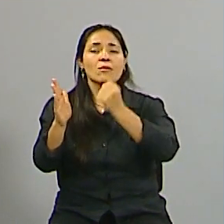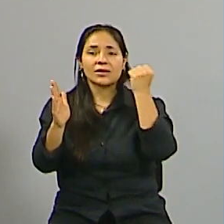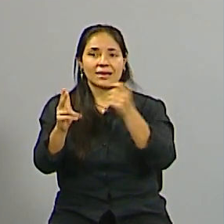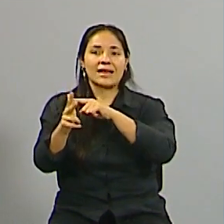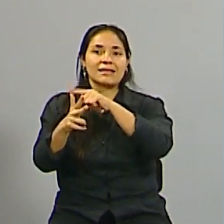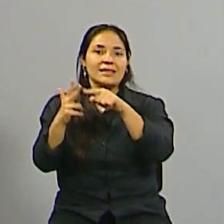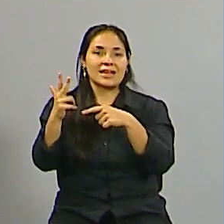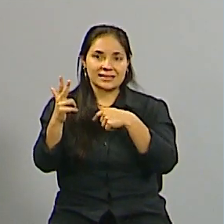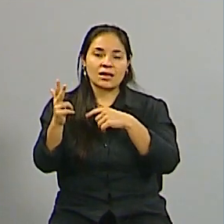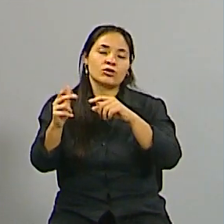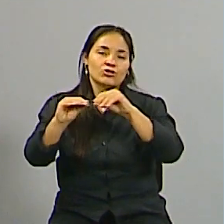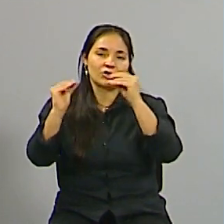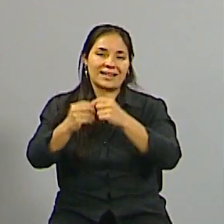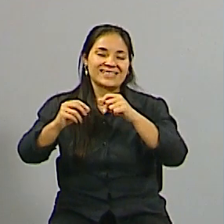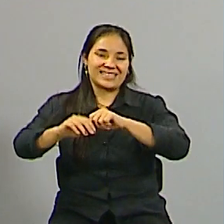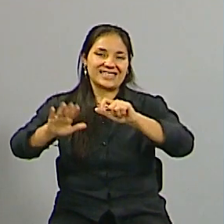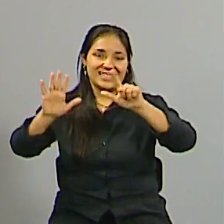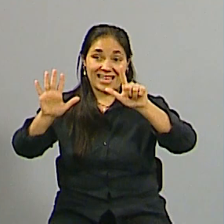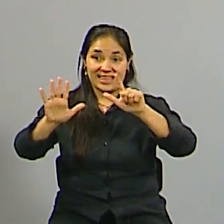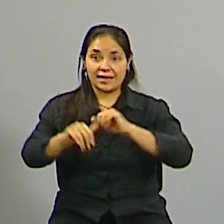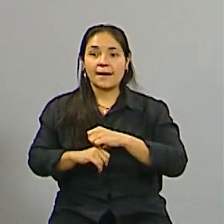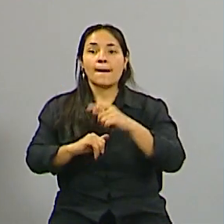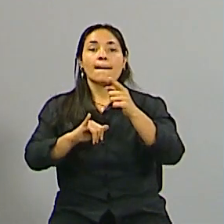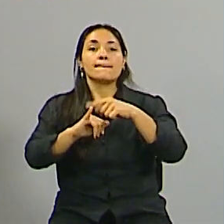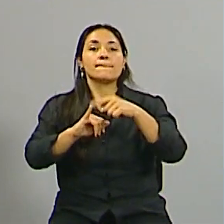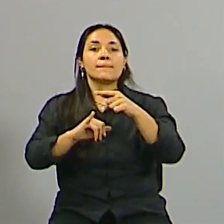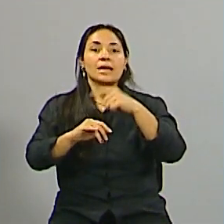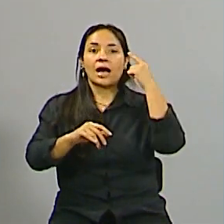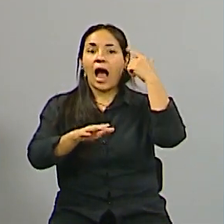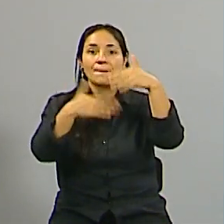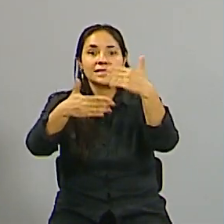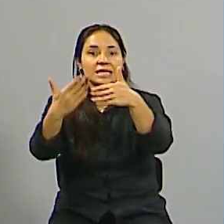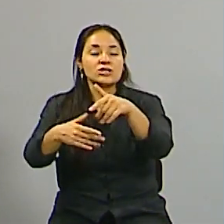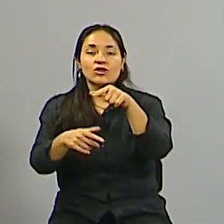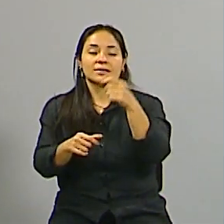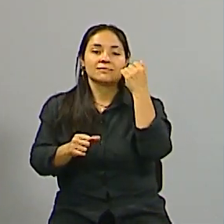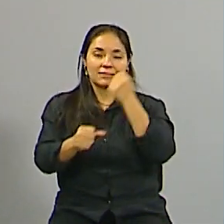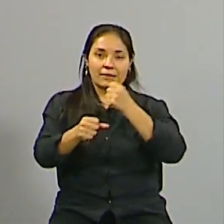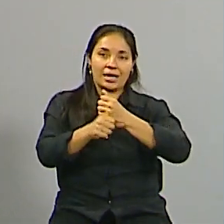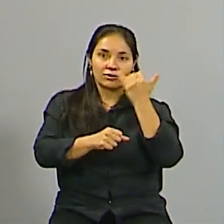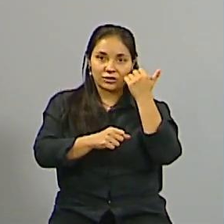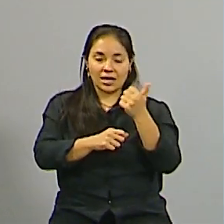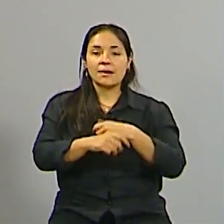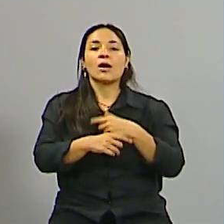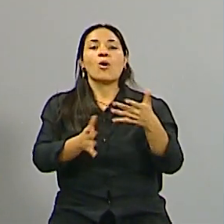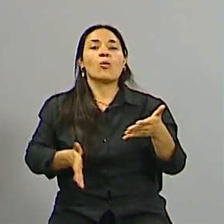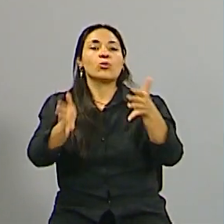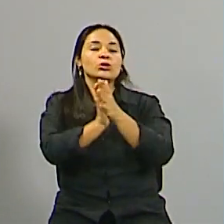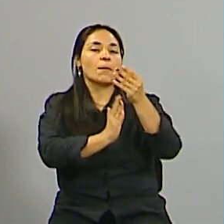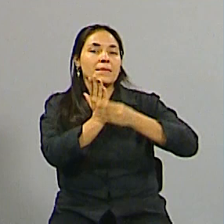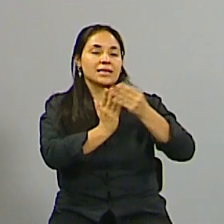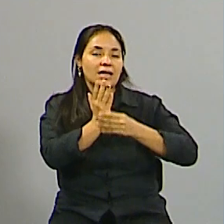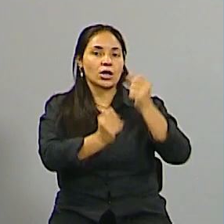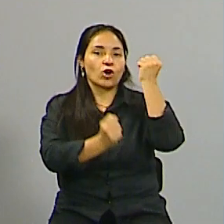te voy a nombrar rápidamente los 7. Lo que es empleo, empleabilidad y capacitaciones, que lo venimos ya trabajando con el Ministerio de Economía